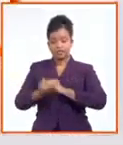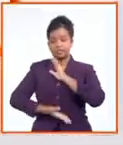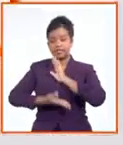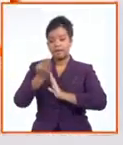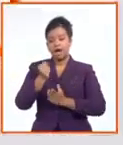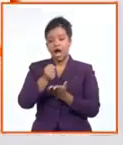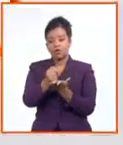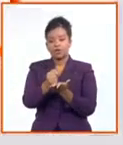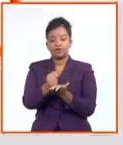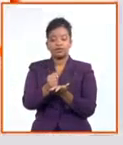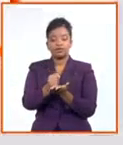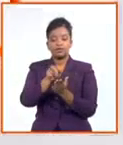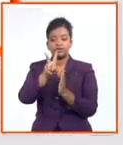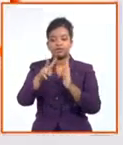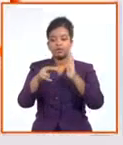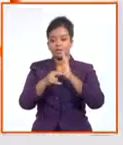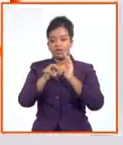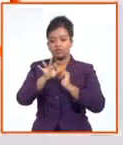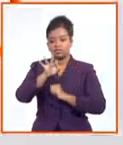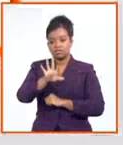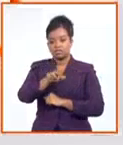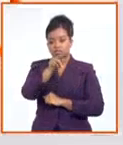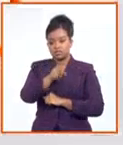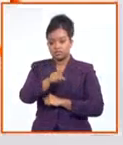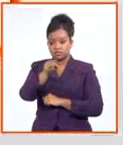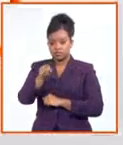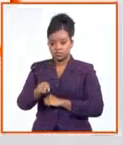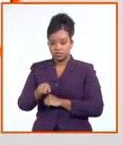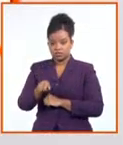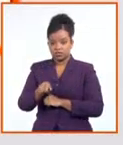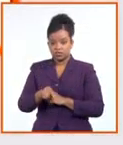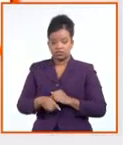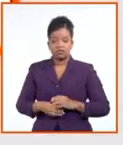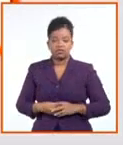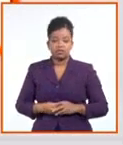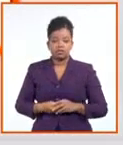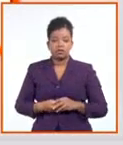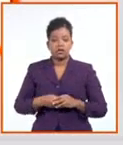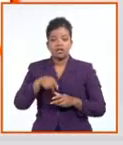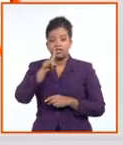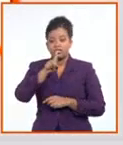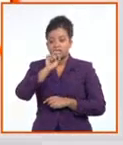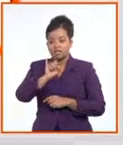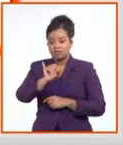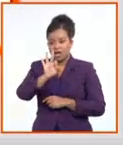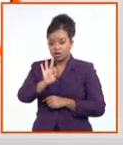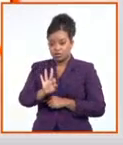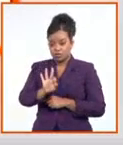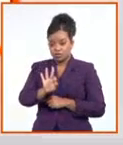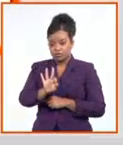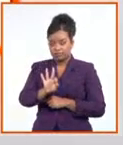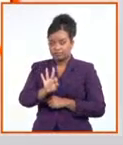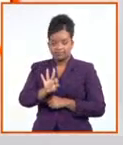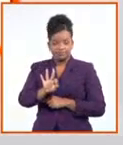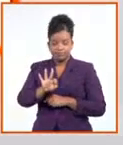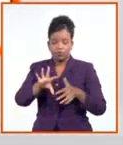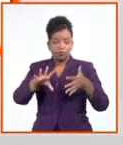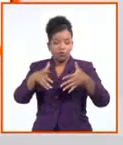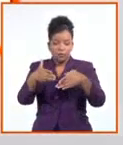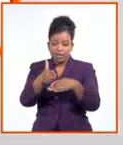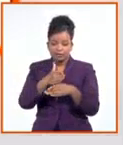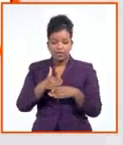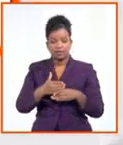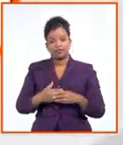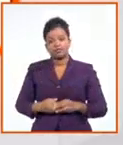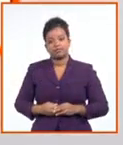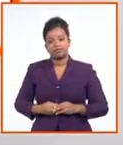2.085 personas en 168 hechos de acciones de salvamento de este asiento de estas 2085